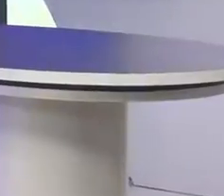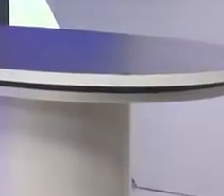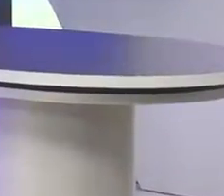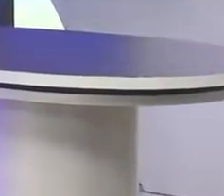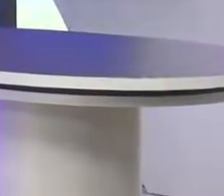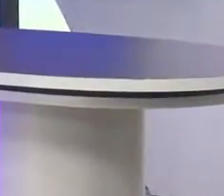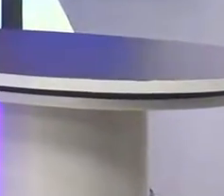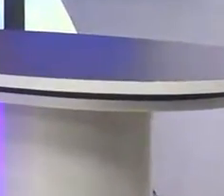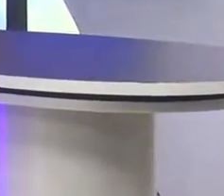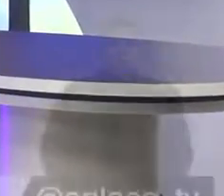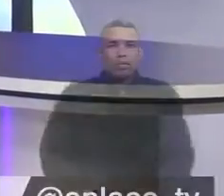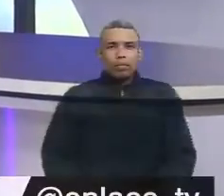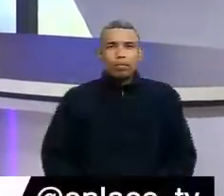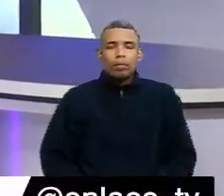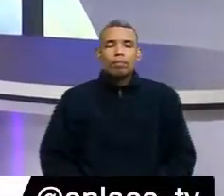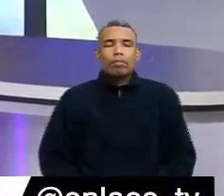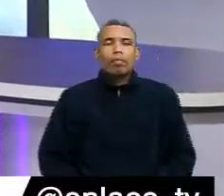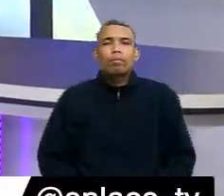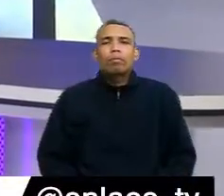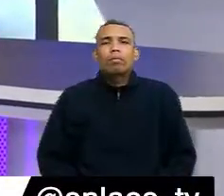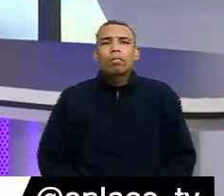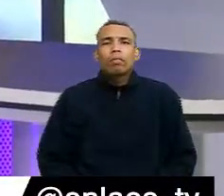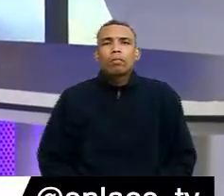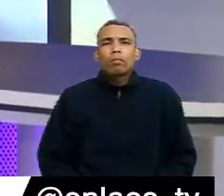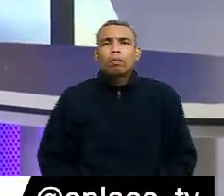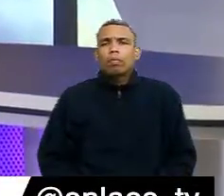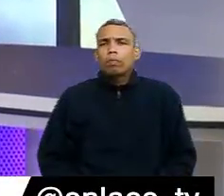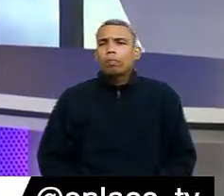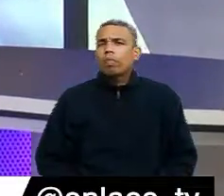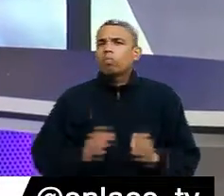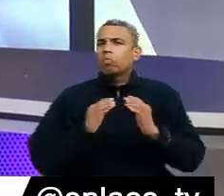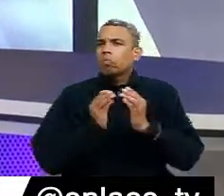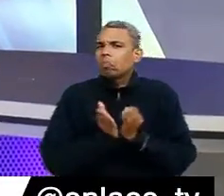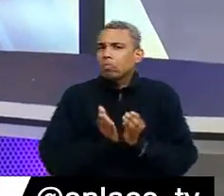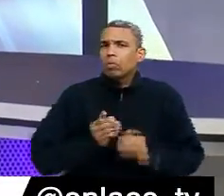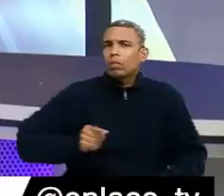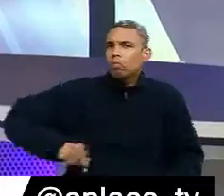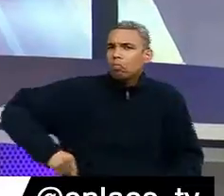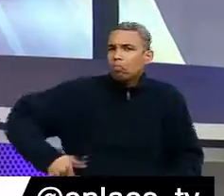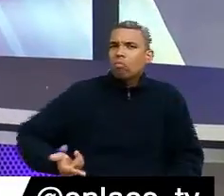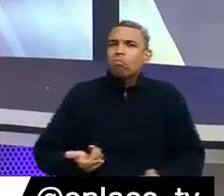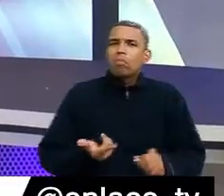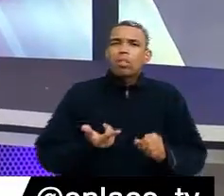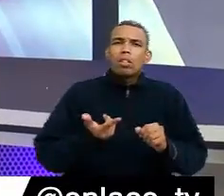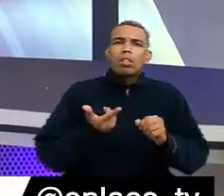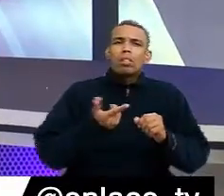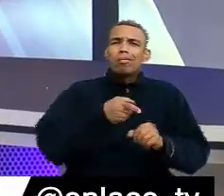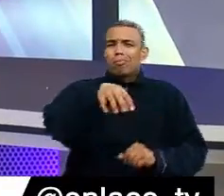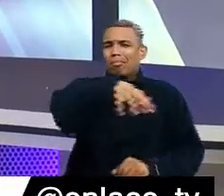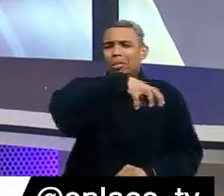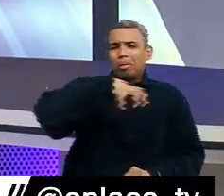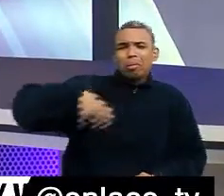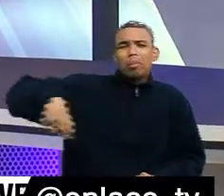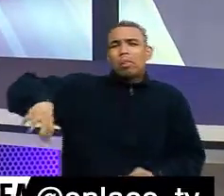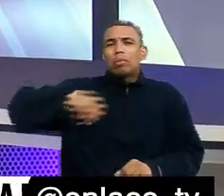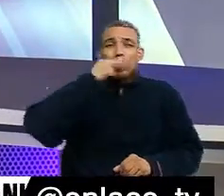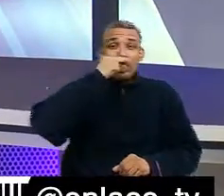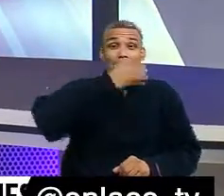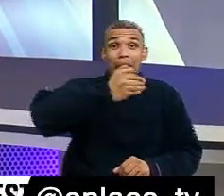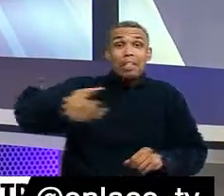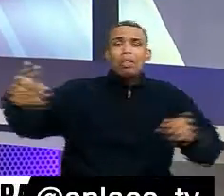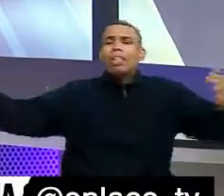Una jornada lúdico-recreativa realizaron diferentes instituciones con niños del barrio El Madrigal al nororiente de Barranca Bermeja, con la